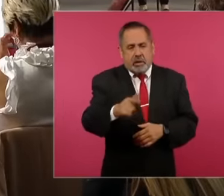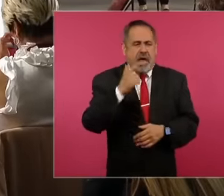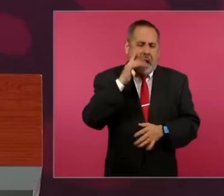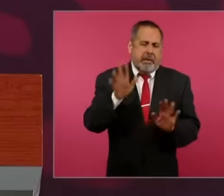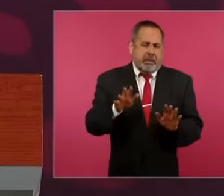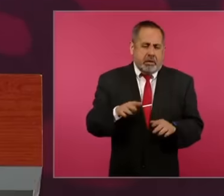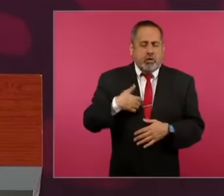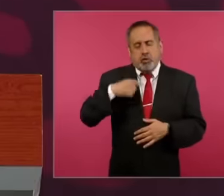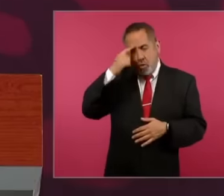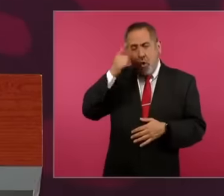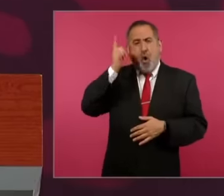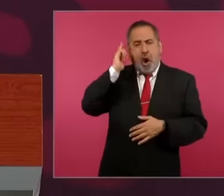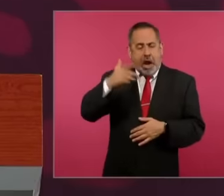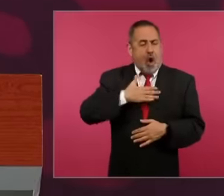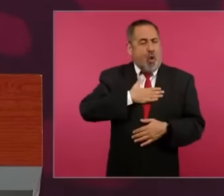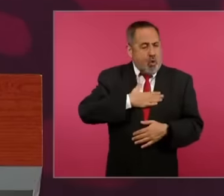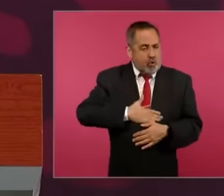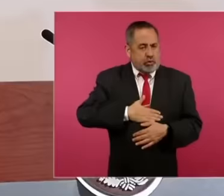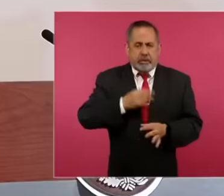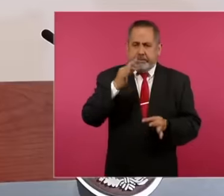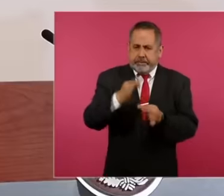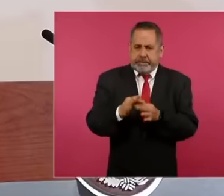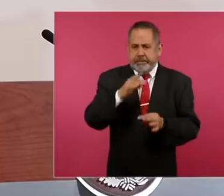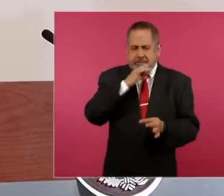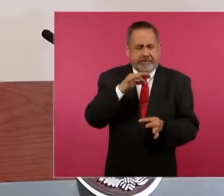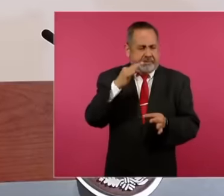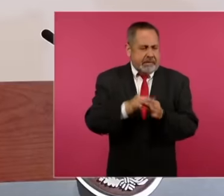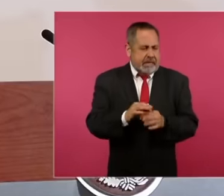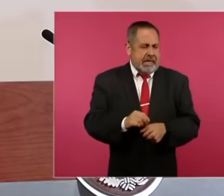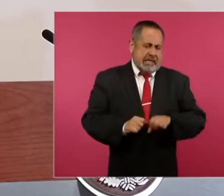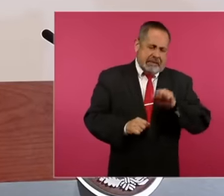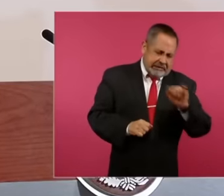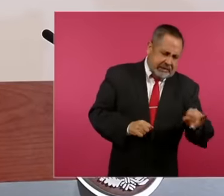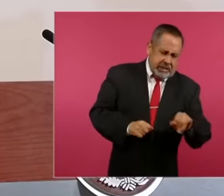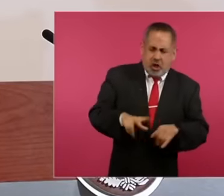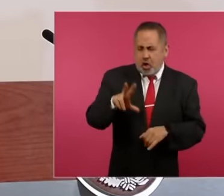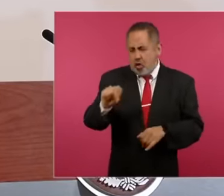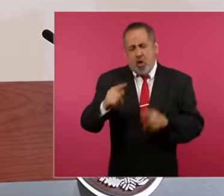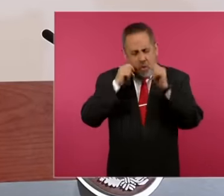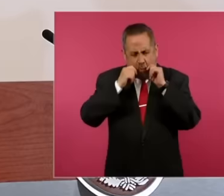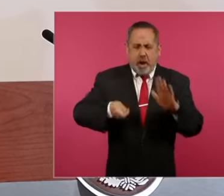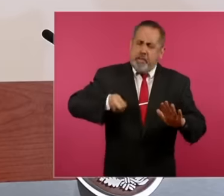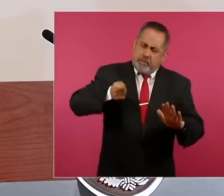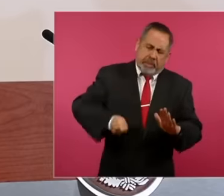haya justicia pronta y expedita, en un sentido o en otro,